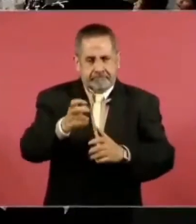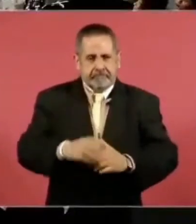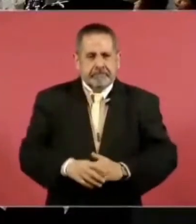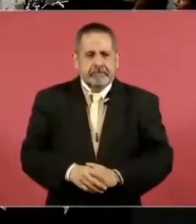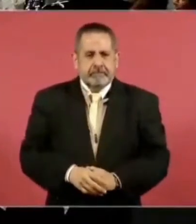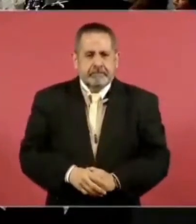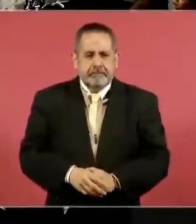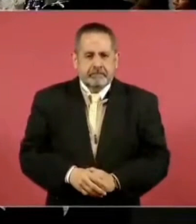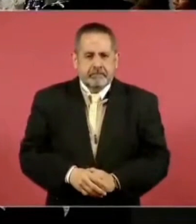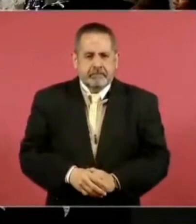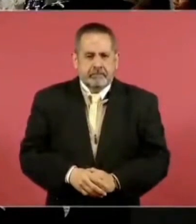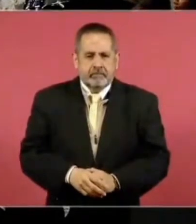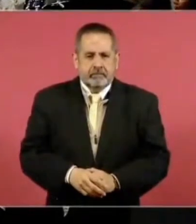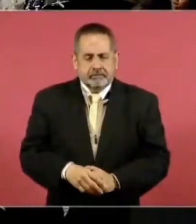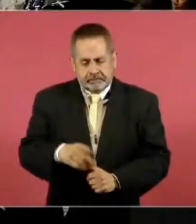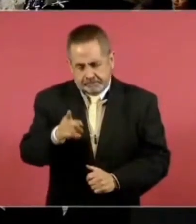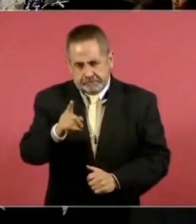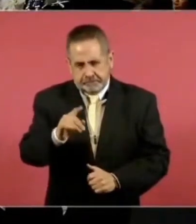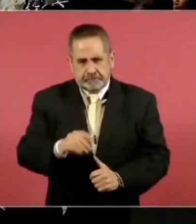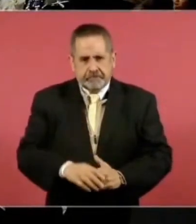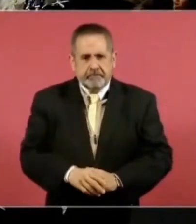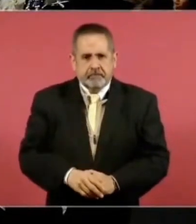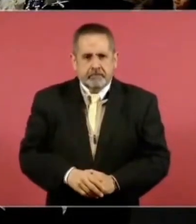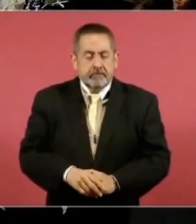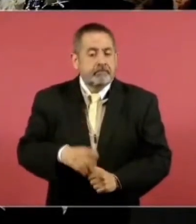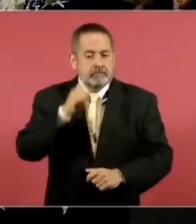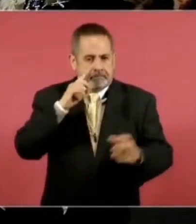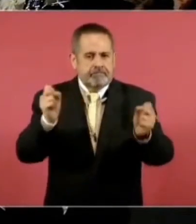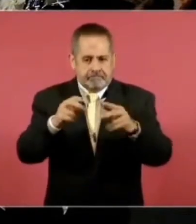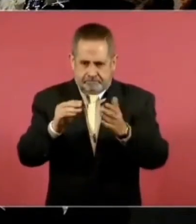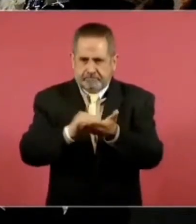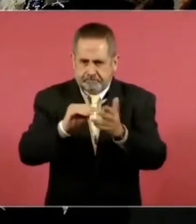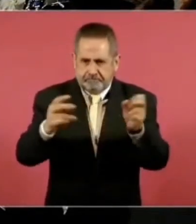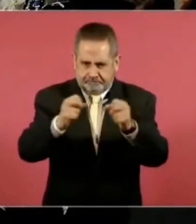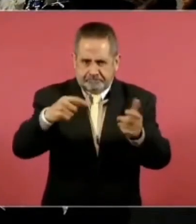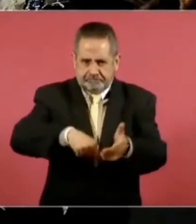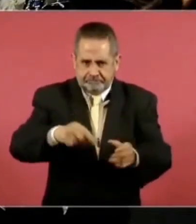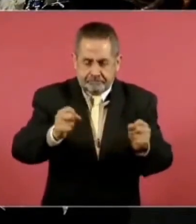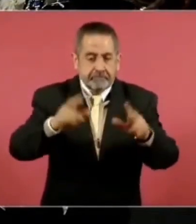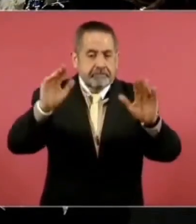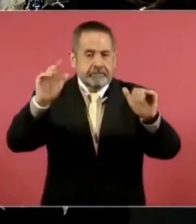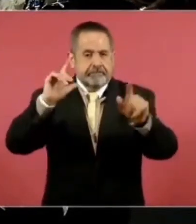Sí, y nos vamos a seguir viendo aquí. Ya me voy.